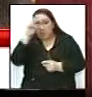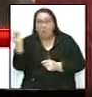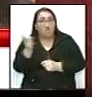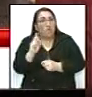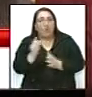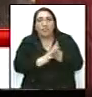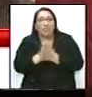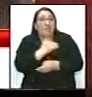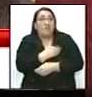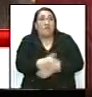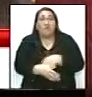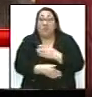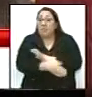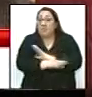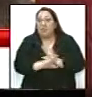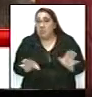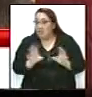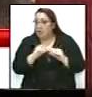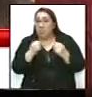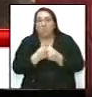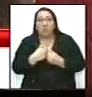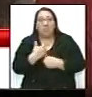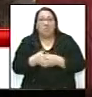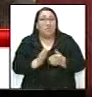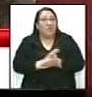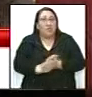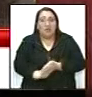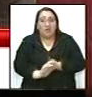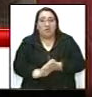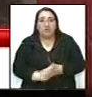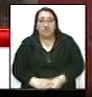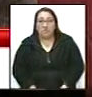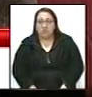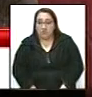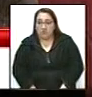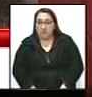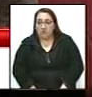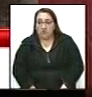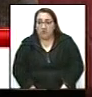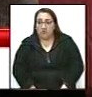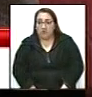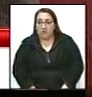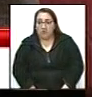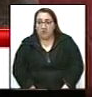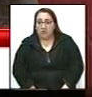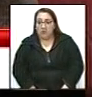intereses particulares de algún grupo caviar o etcétera, etcétera.